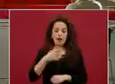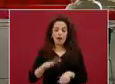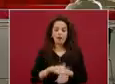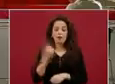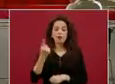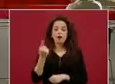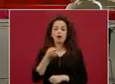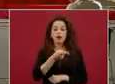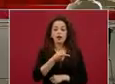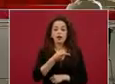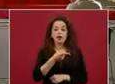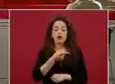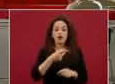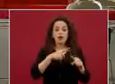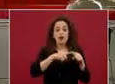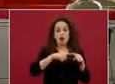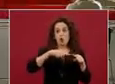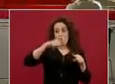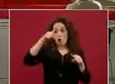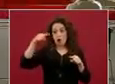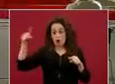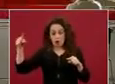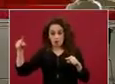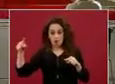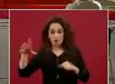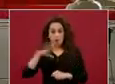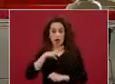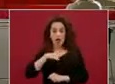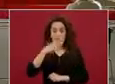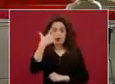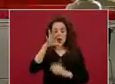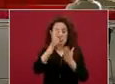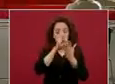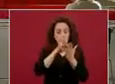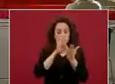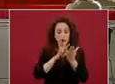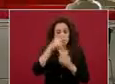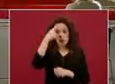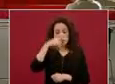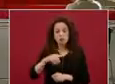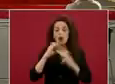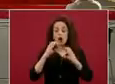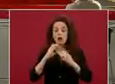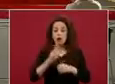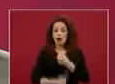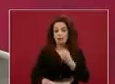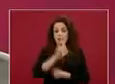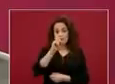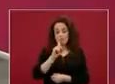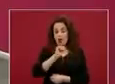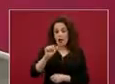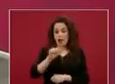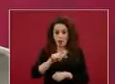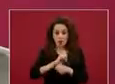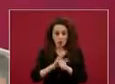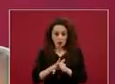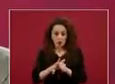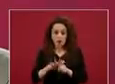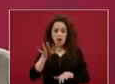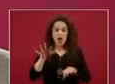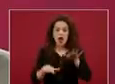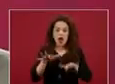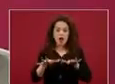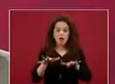general y teniendo 10 indicadores del semáforo de riesgo de COVID, a veces efectivamente se presentan